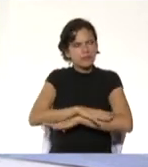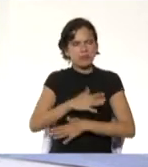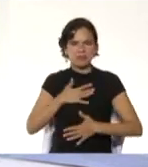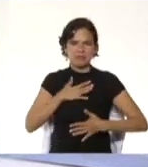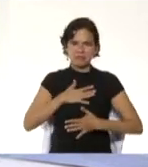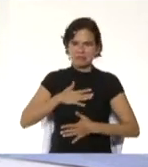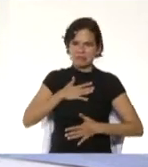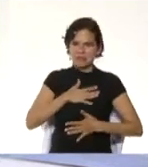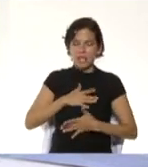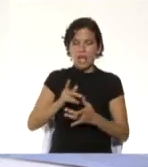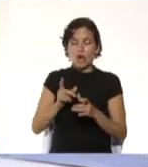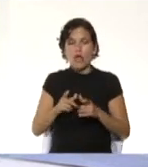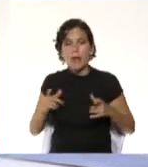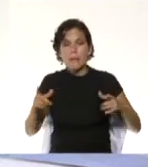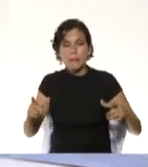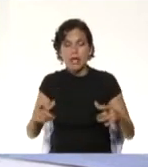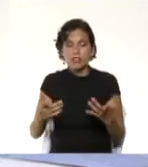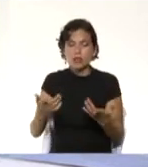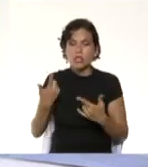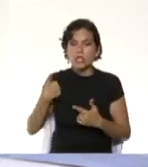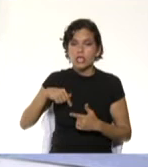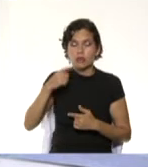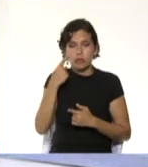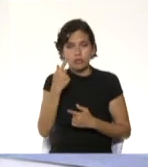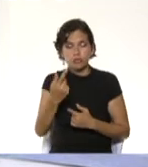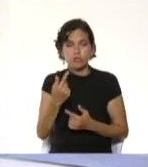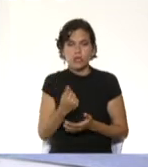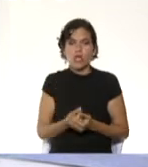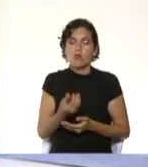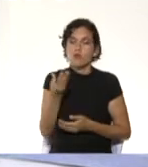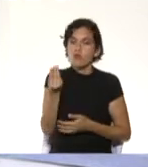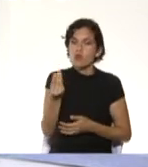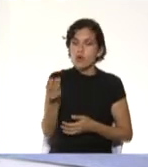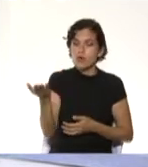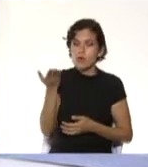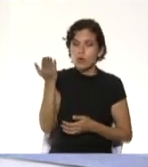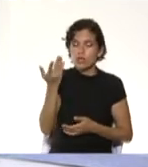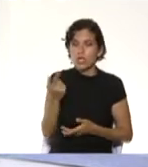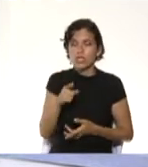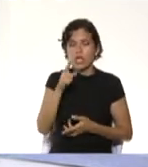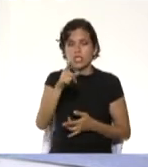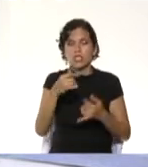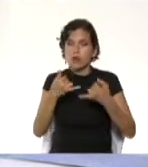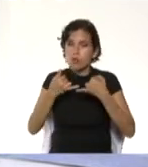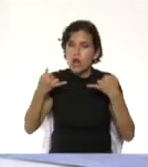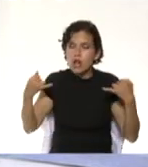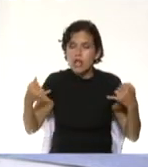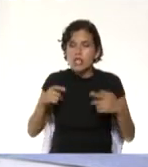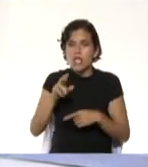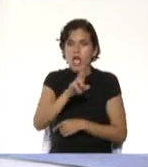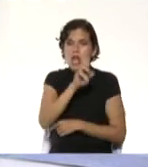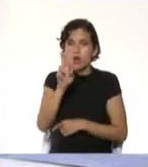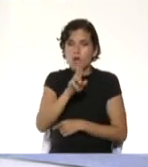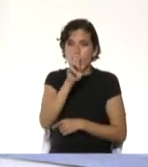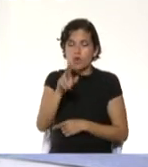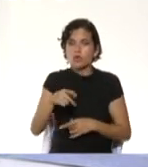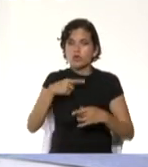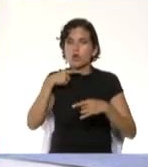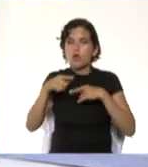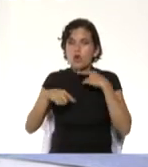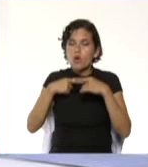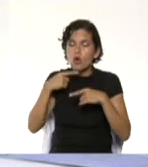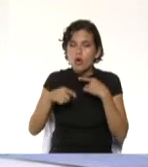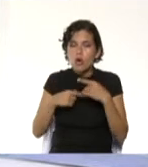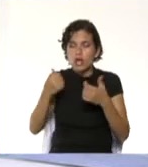amabilidad agradable a los espacios y que debemos tomarlo en cuenta. Es de suma importancia, así como la línea, el uso de